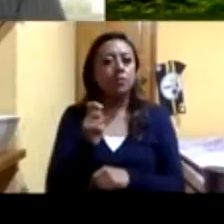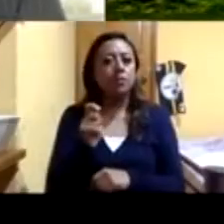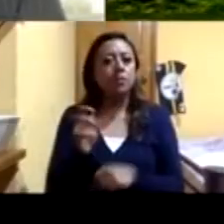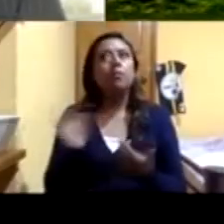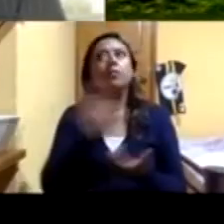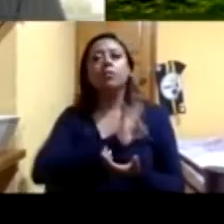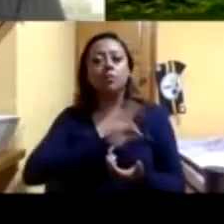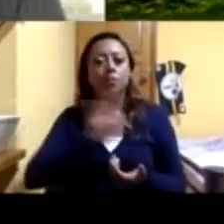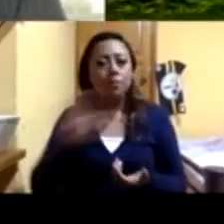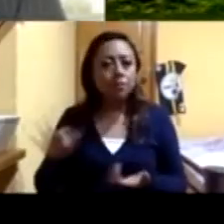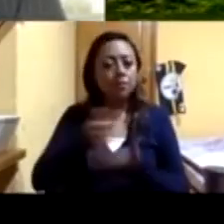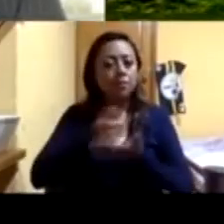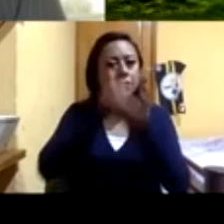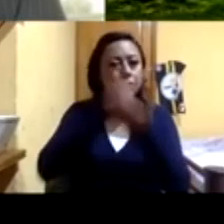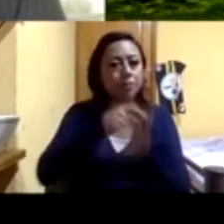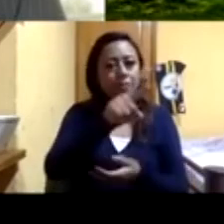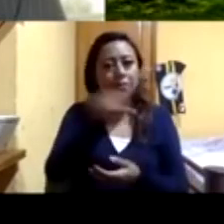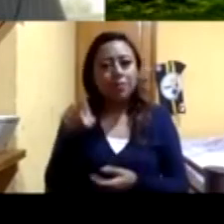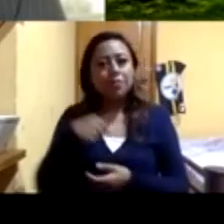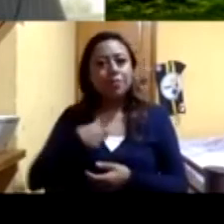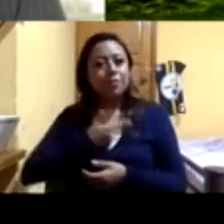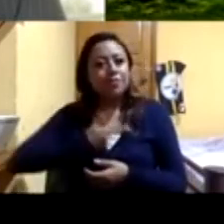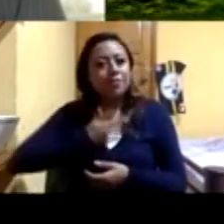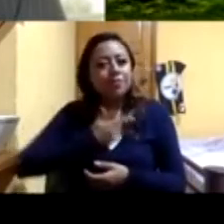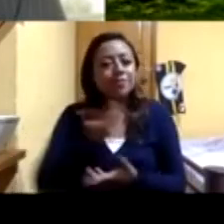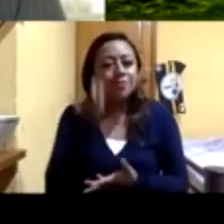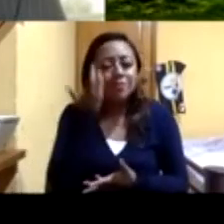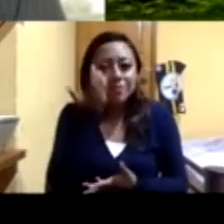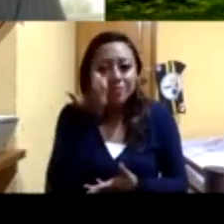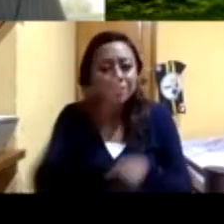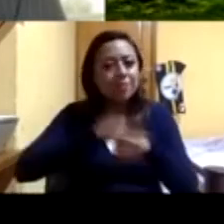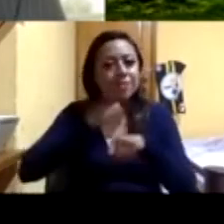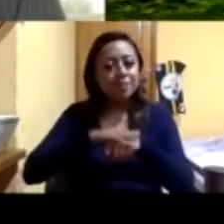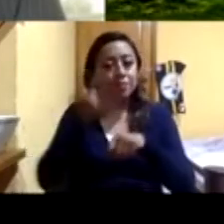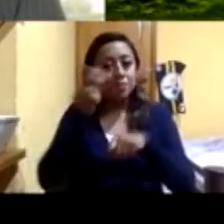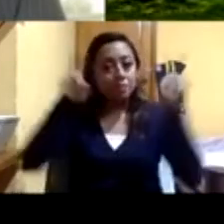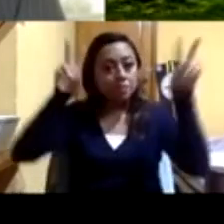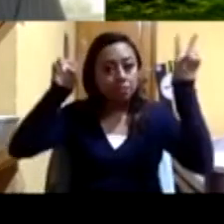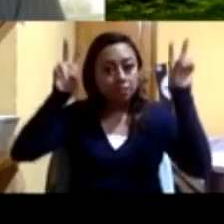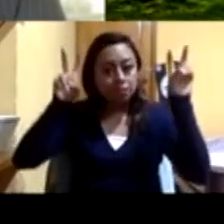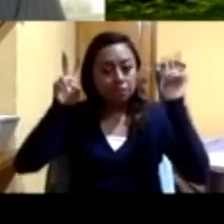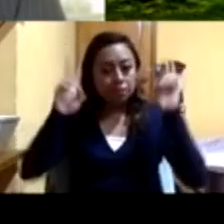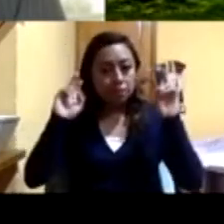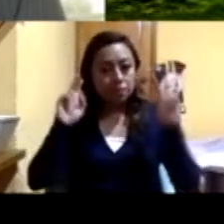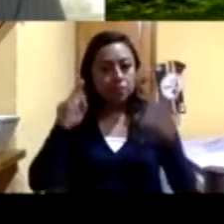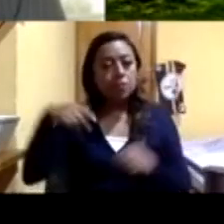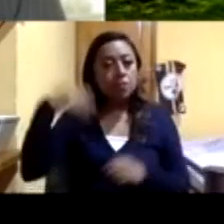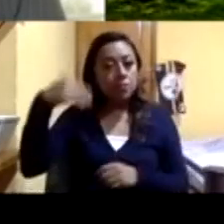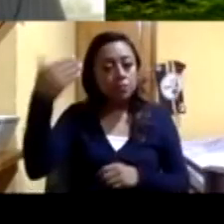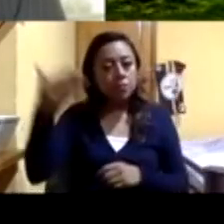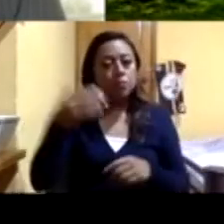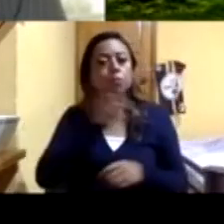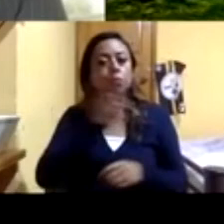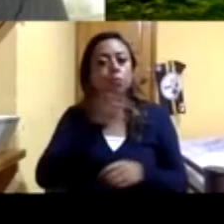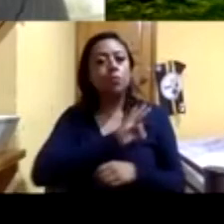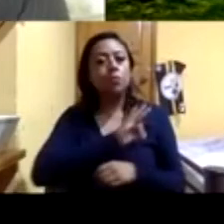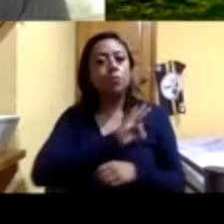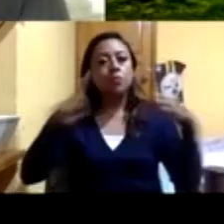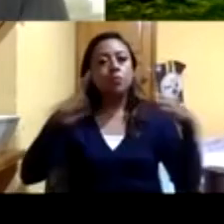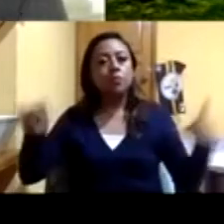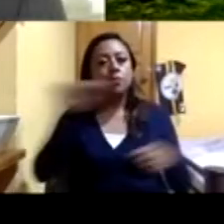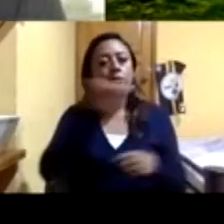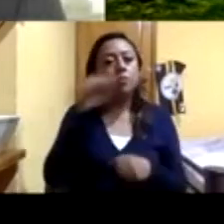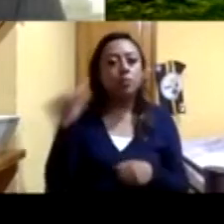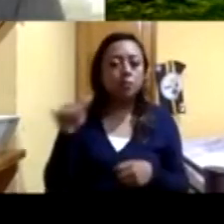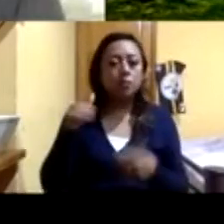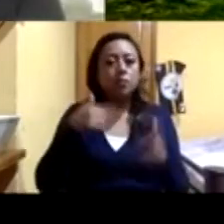la necesidad de estos temas para poder incluso posteriormente llegar a desarrollar otros talleres donde